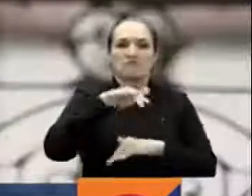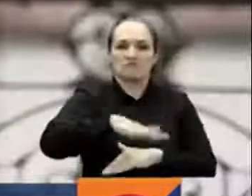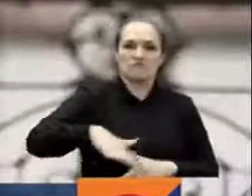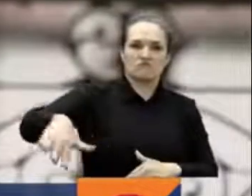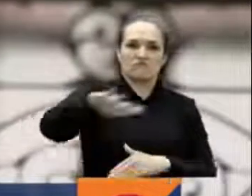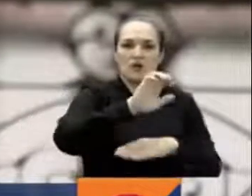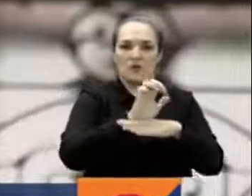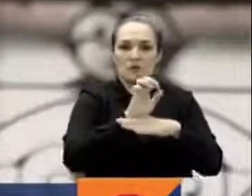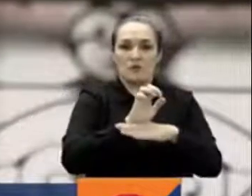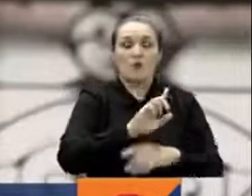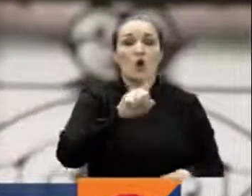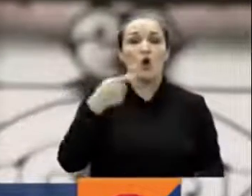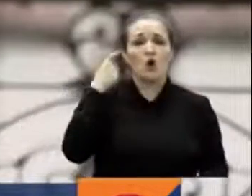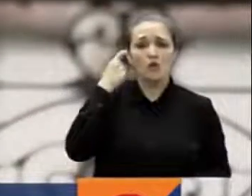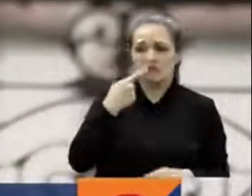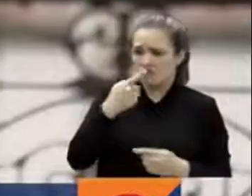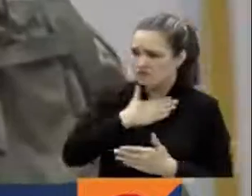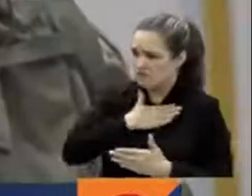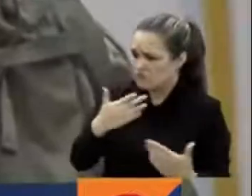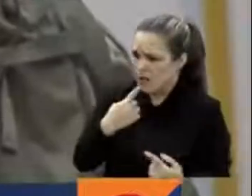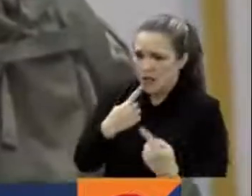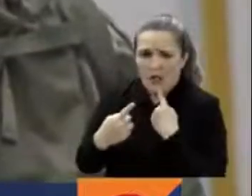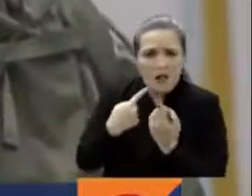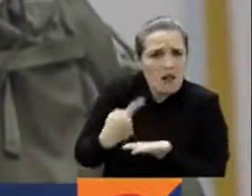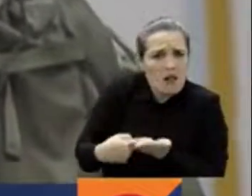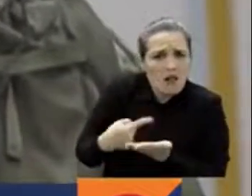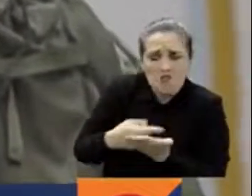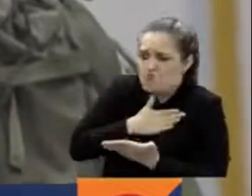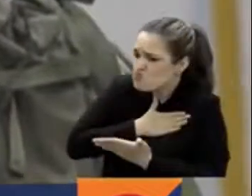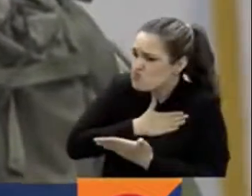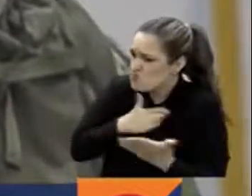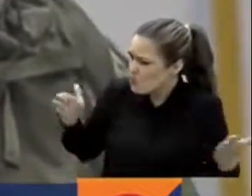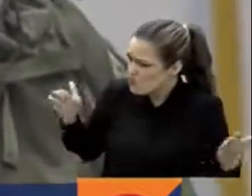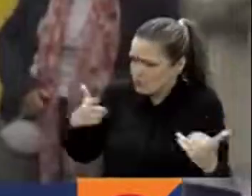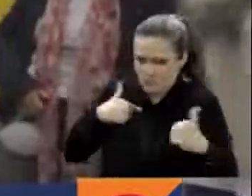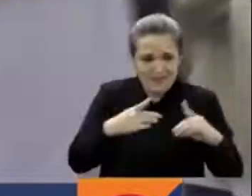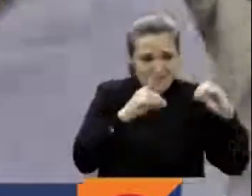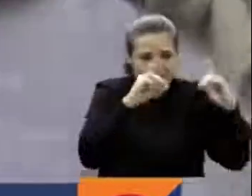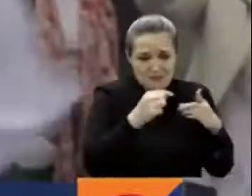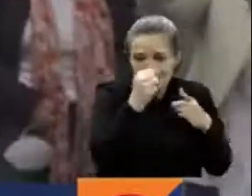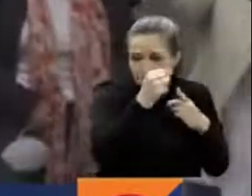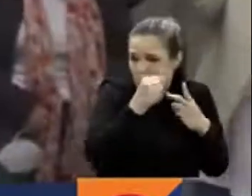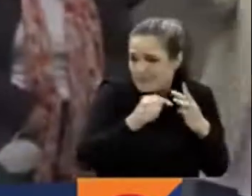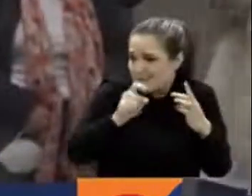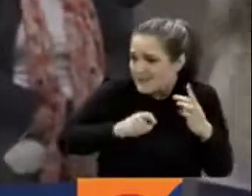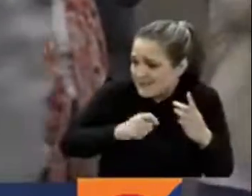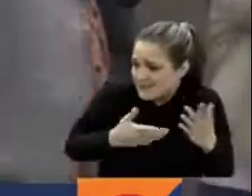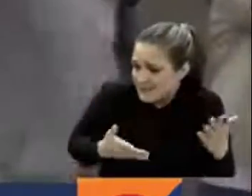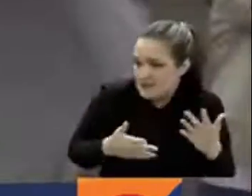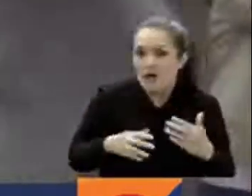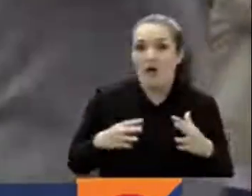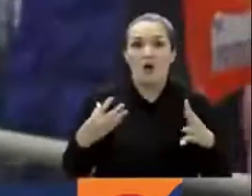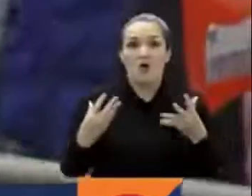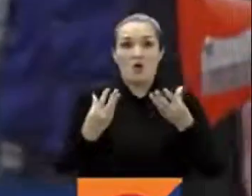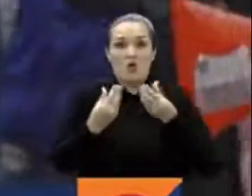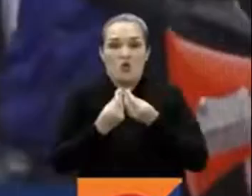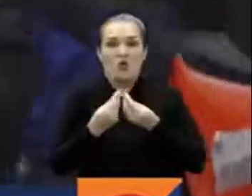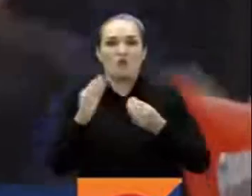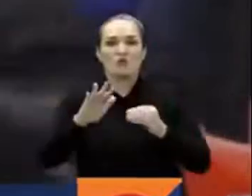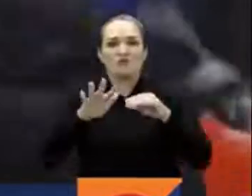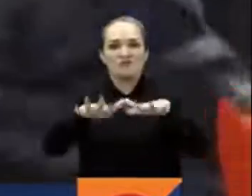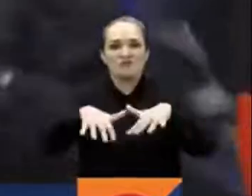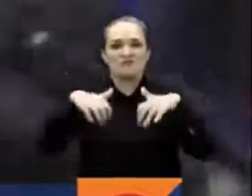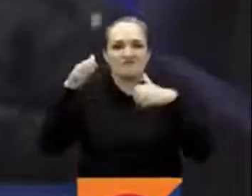El gobierno asegura estar abierto al diálogo y defiende las medidas que ha adoptado, mientras el legislativo, con 81 votos, aprobó